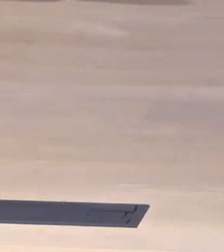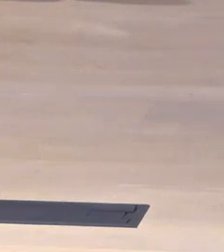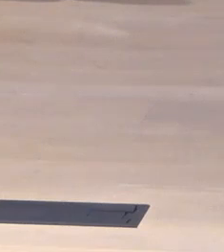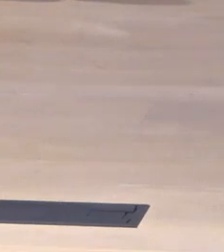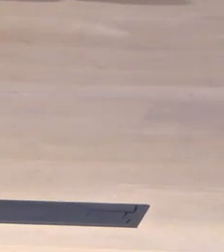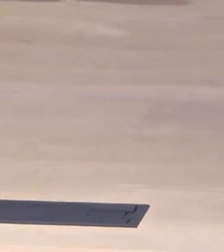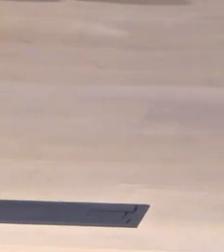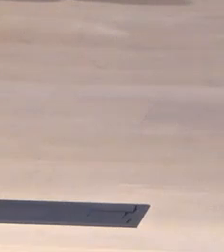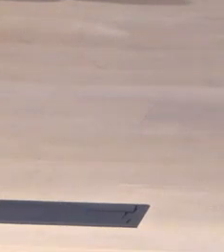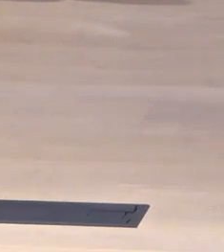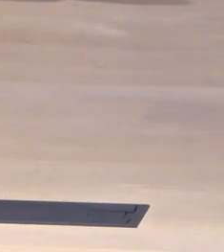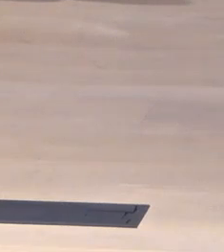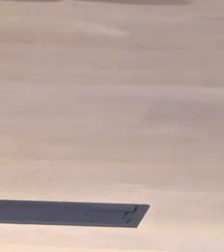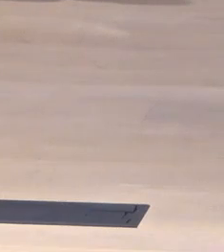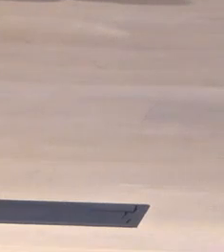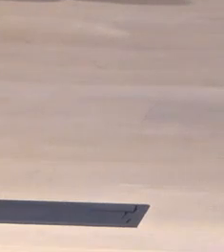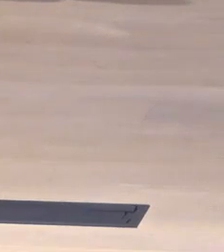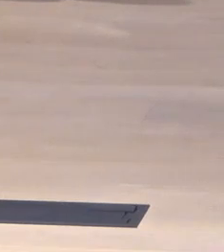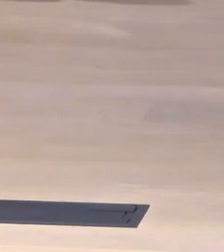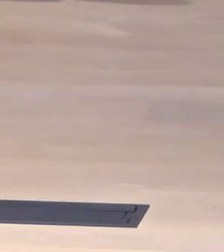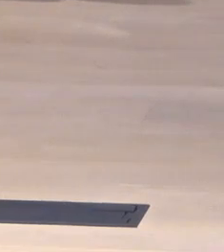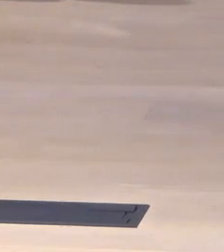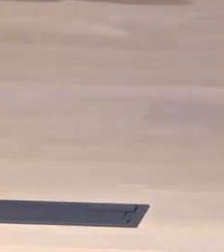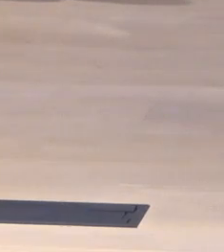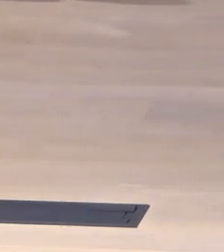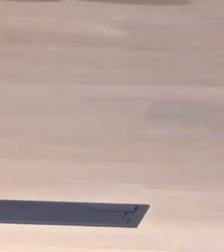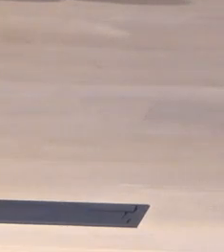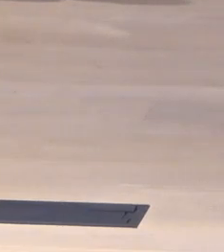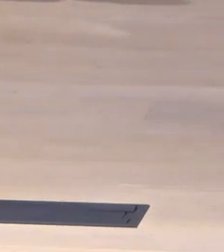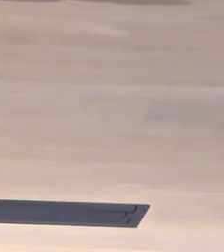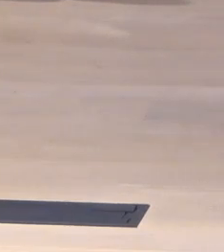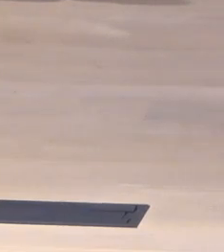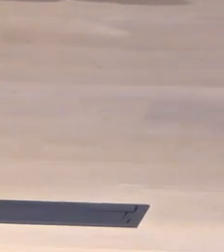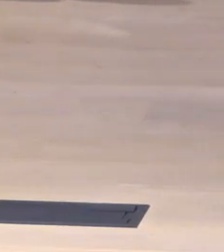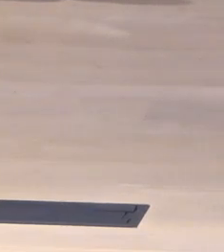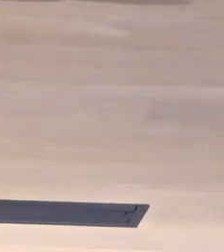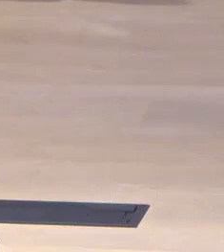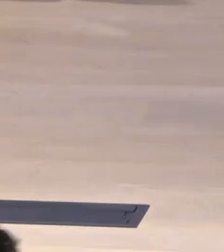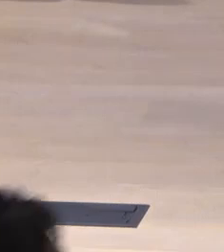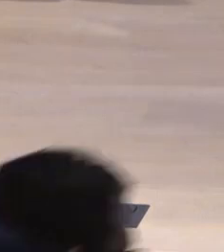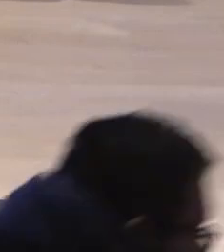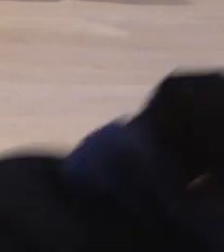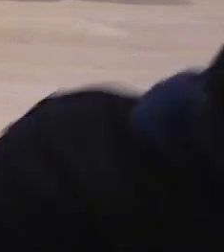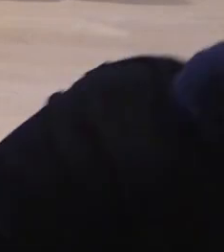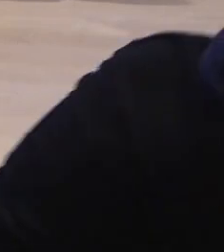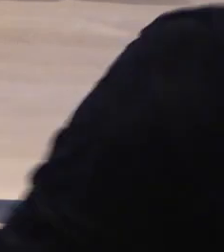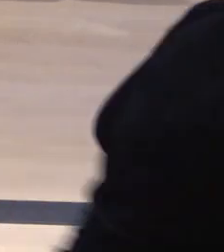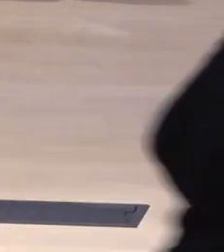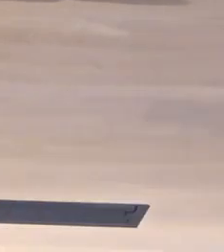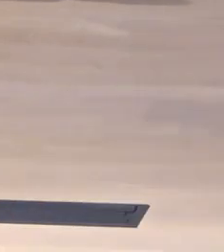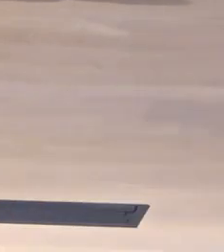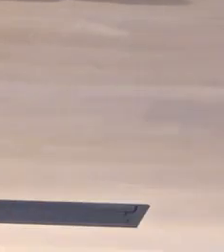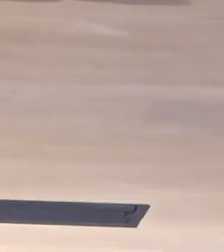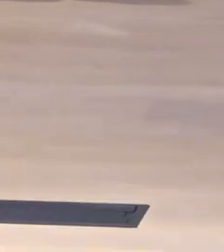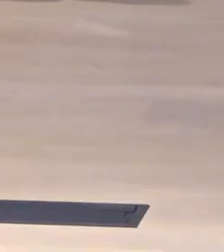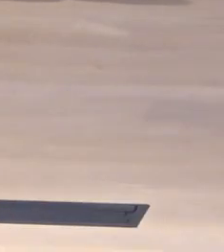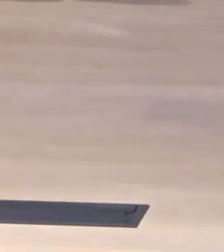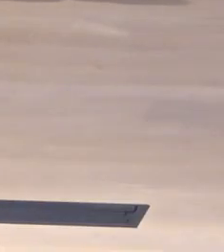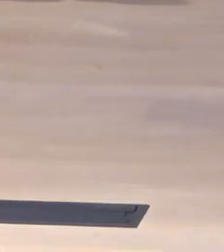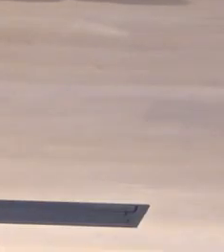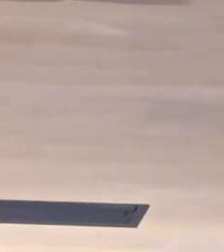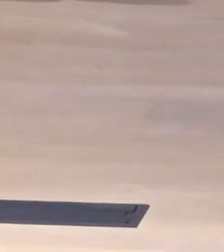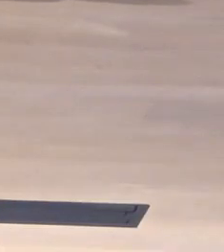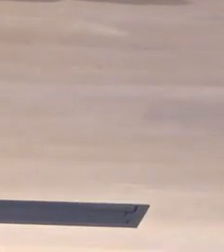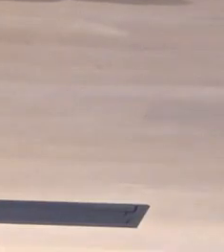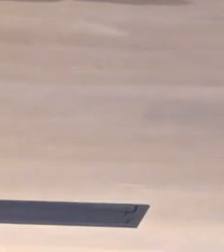estandarizarlos. Que es el gran problema que siempre tenemos con cualquiera de los datos, que todos decimos, che, hay que estandarizarlos y nunca nos ponemos de acuerdo en cómo. Por suerte,